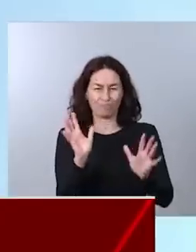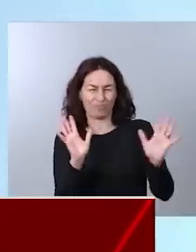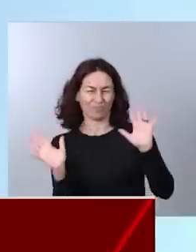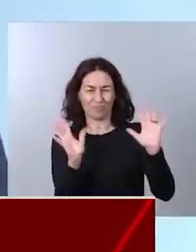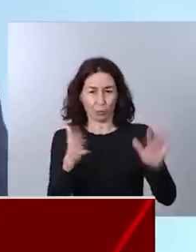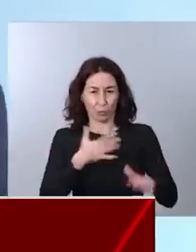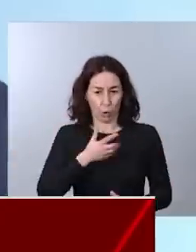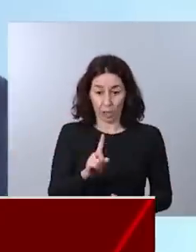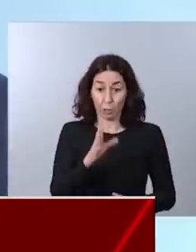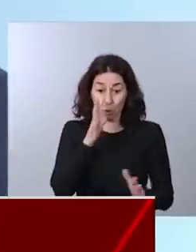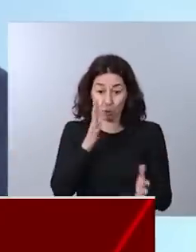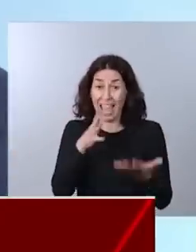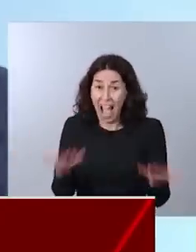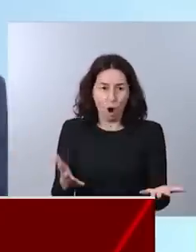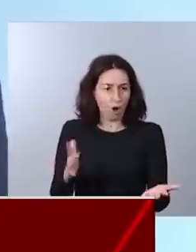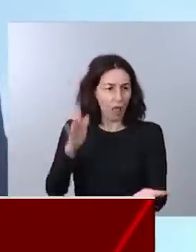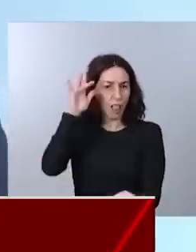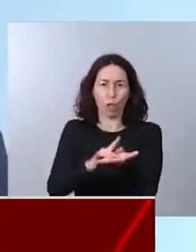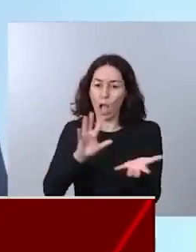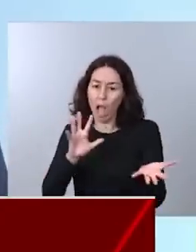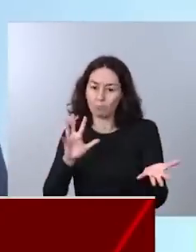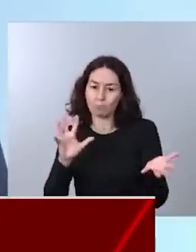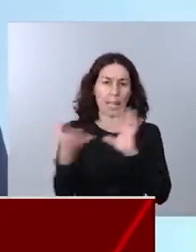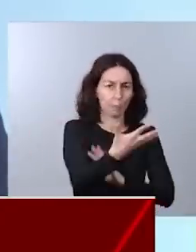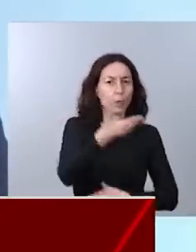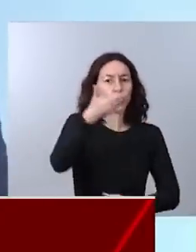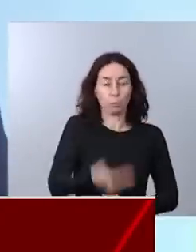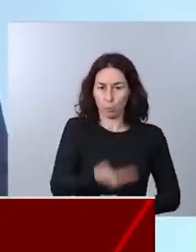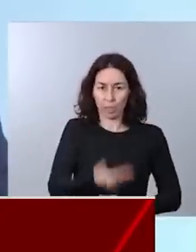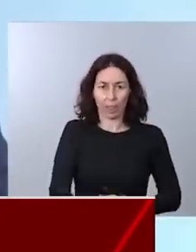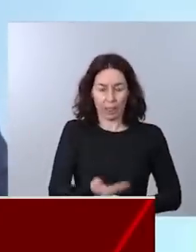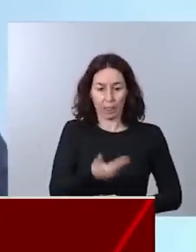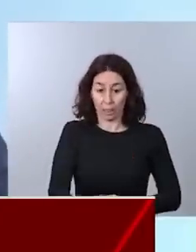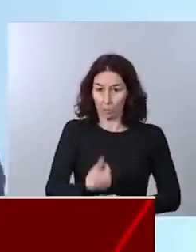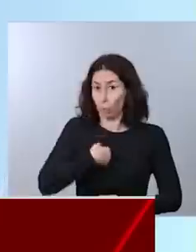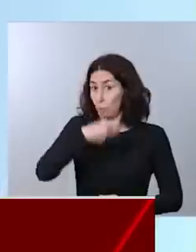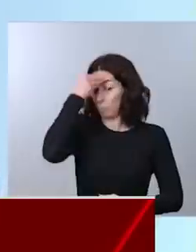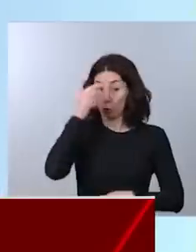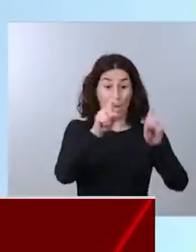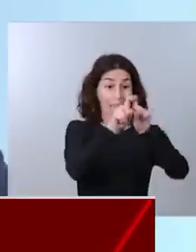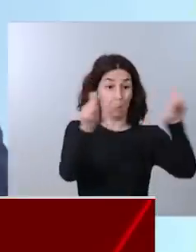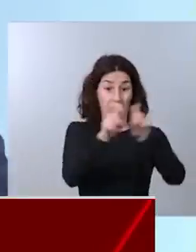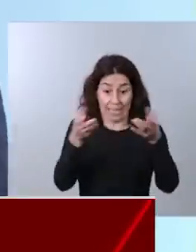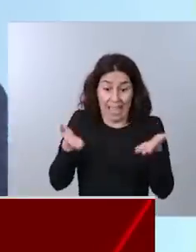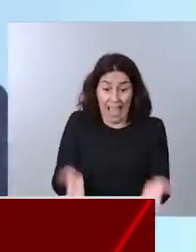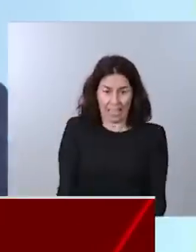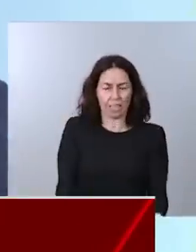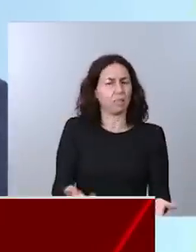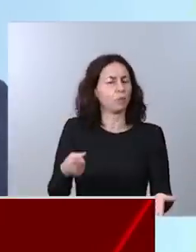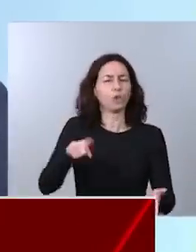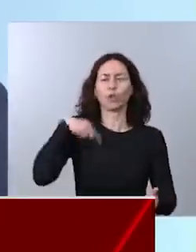prevaricación y el otro por prevaricación y malversación. Es decir, han sido condenados por delincuentes. La gente de Bildu exige que le suelten a los etarras.